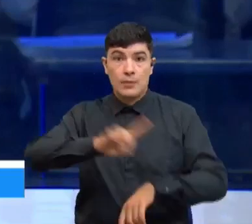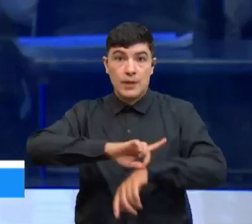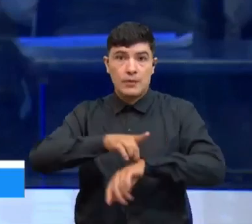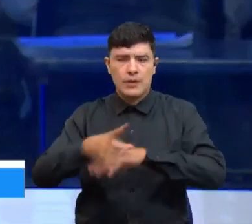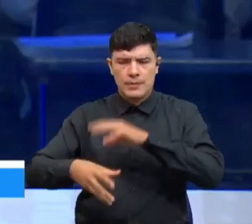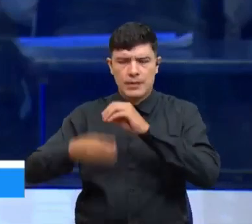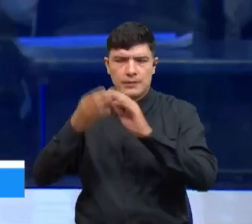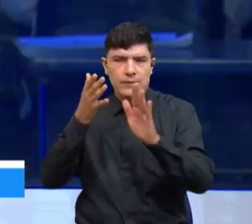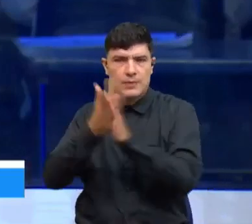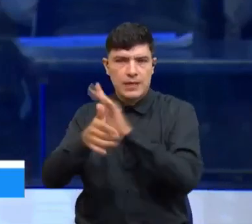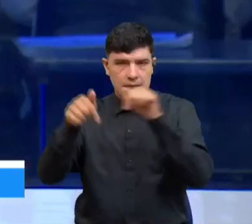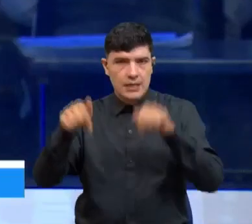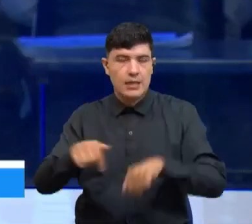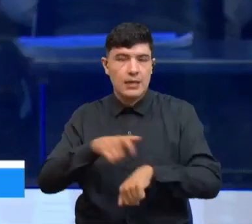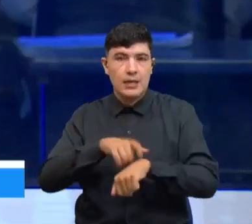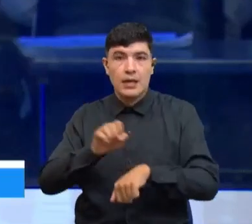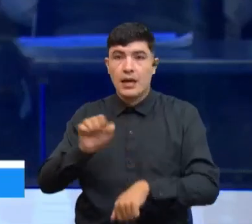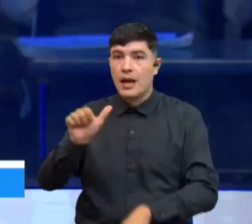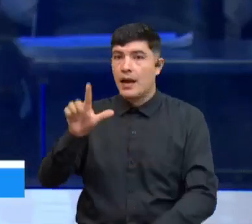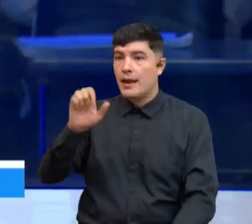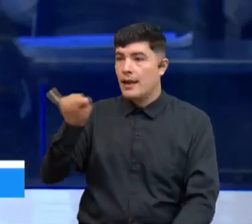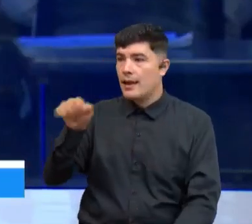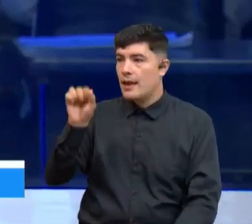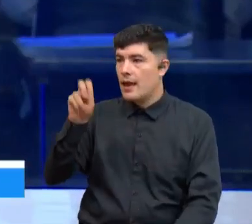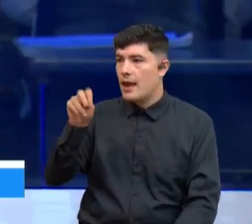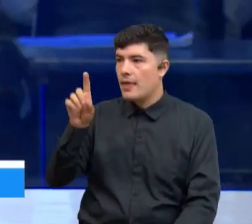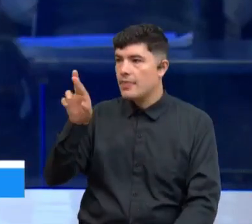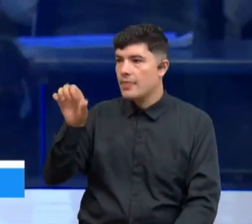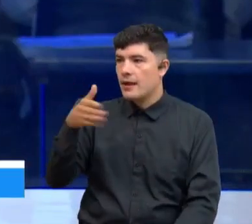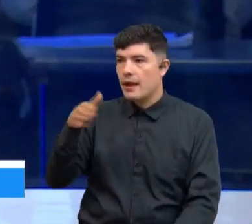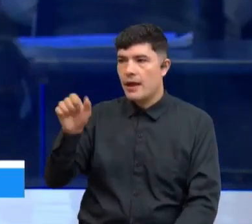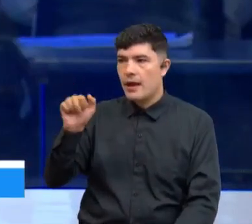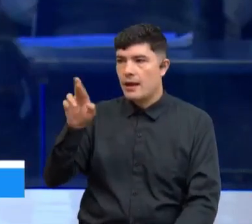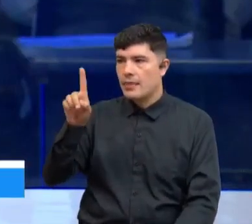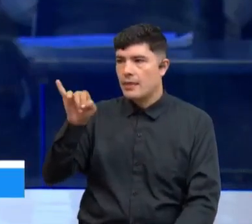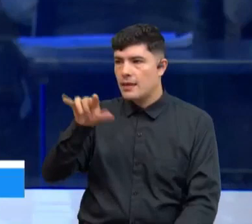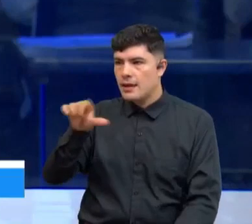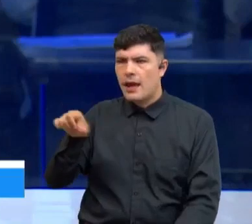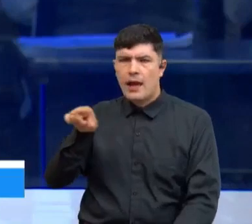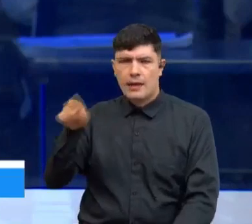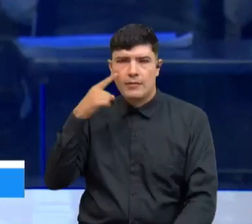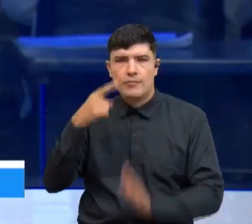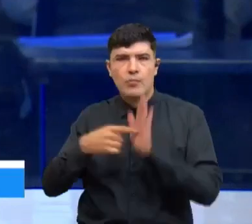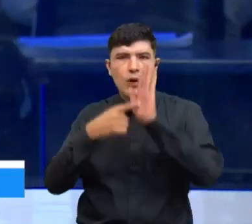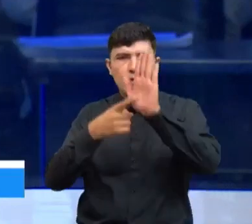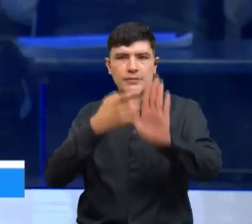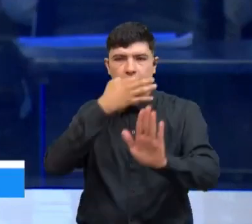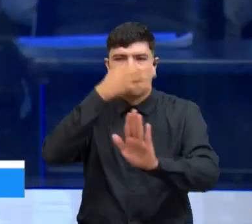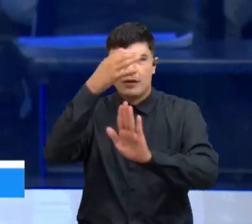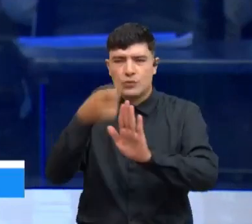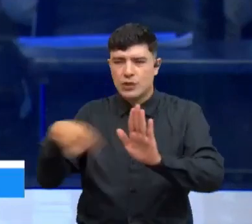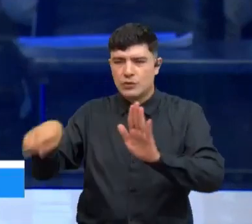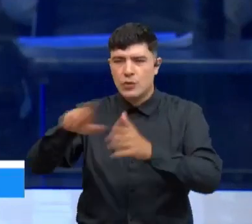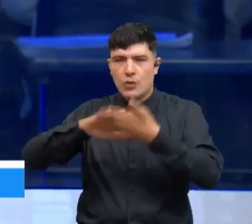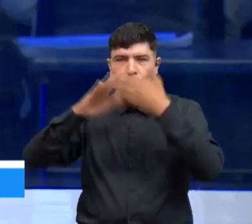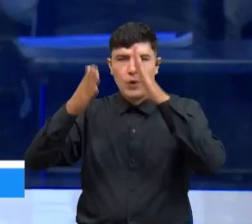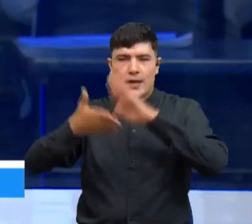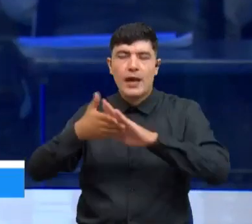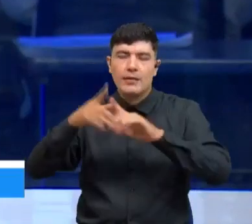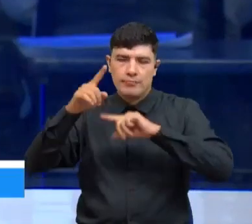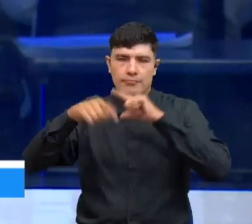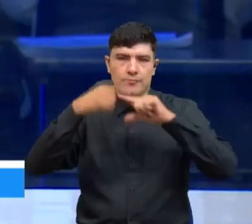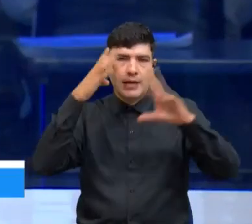Sí, a esta hora en Oriente Noticias llega Alejandra Ardila con todas las denuncias de la comunidad, quienes nos envían los videos a la sección Lente